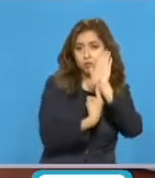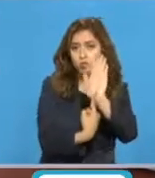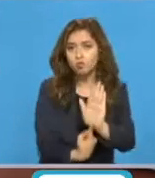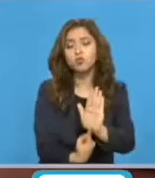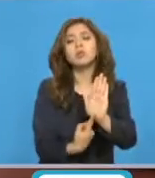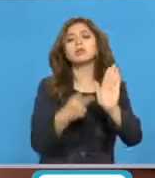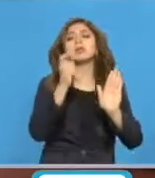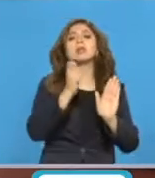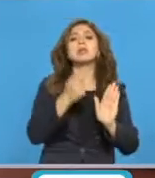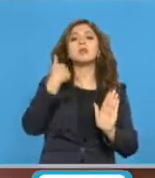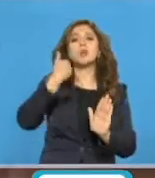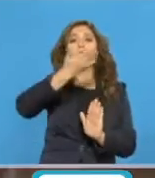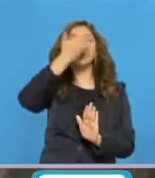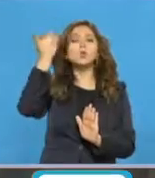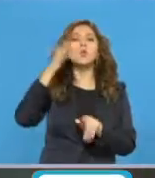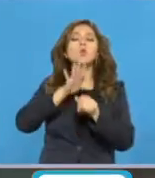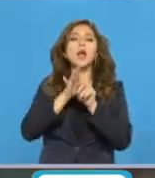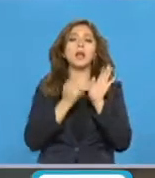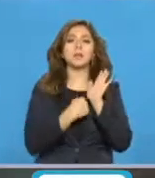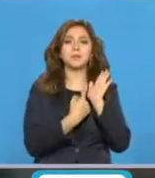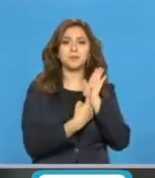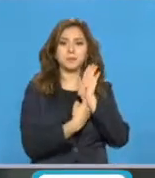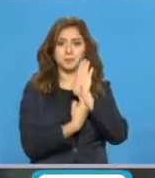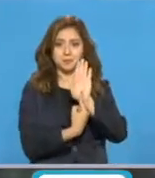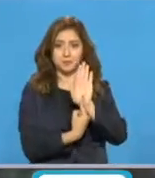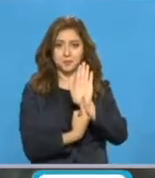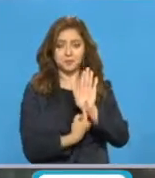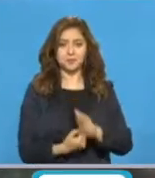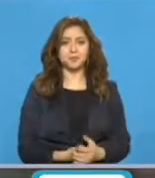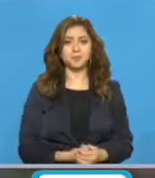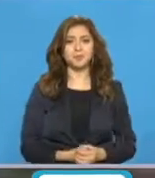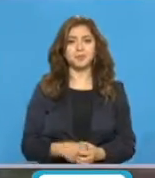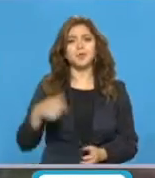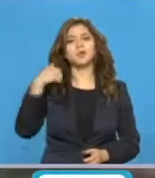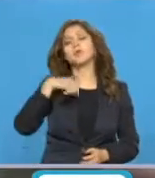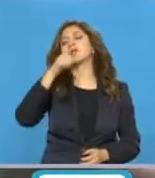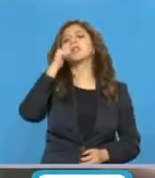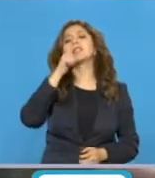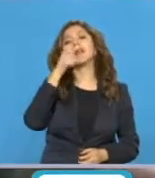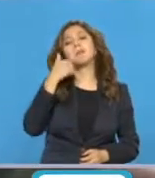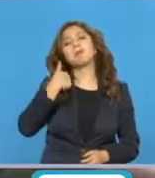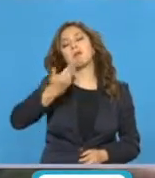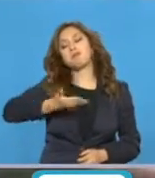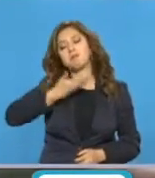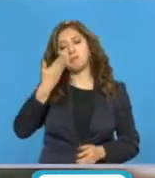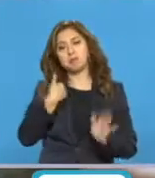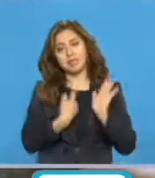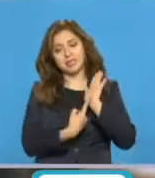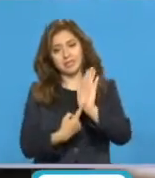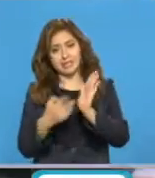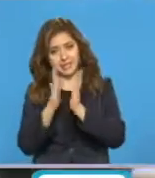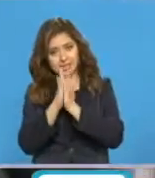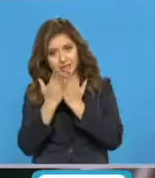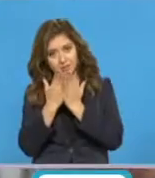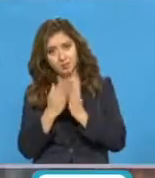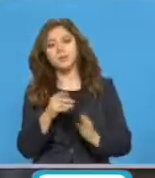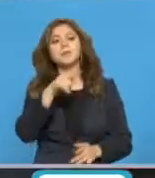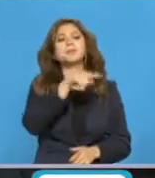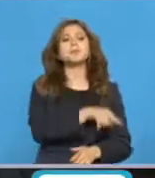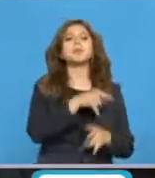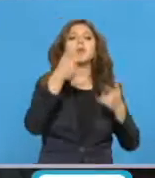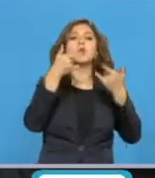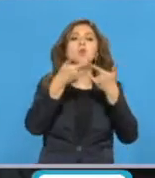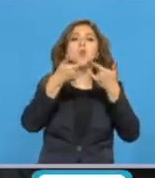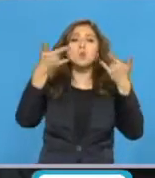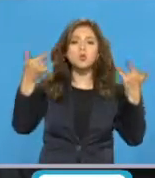sé bien a qué cámara mostrar, pero ustedes Ya saben está. que soy así, ¿qué vamos a hacer? Fíjense, son los cuentos